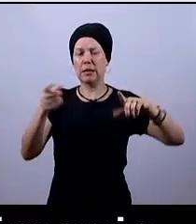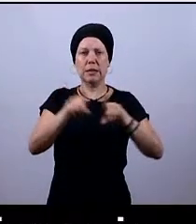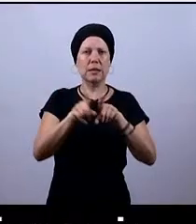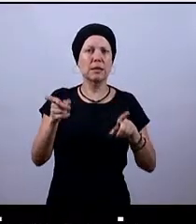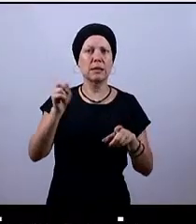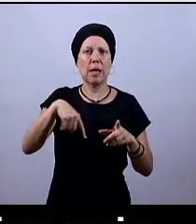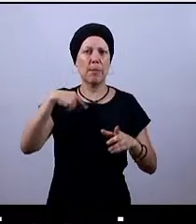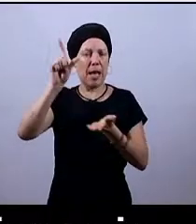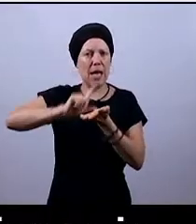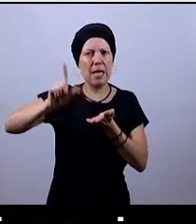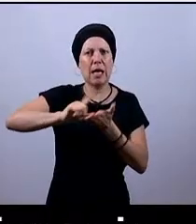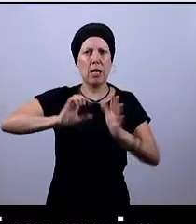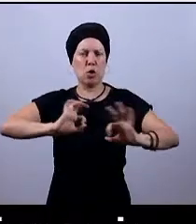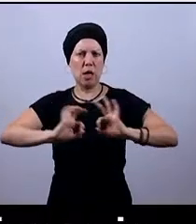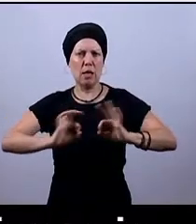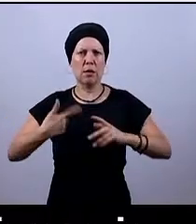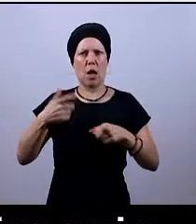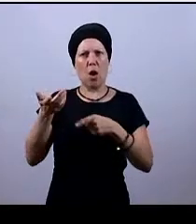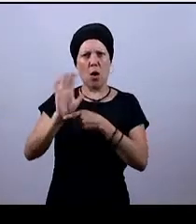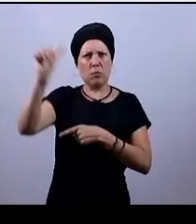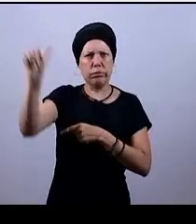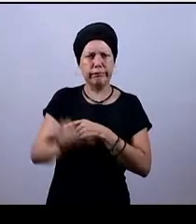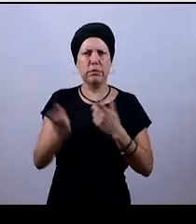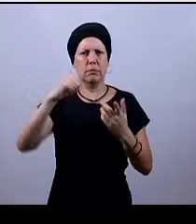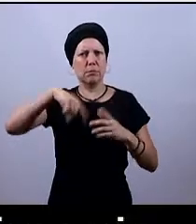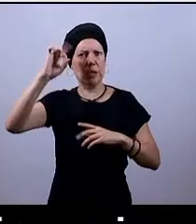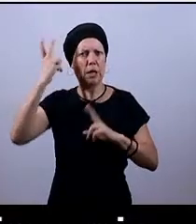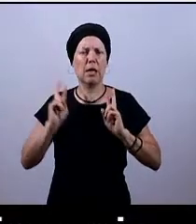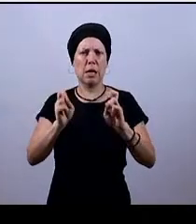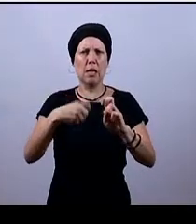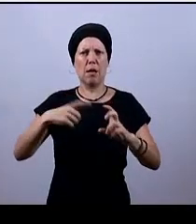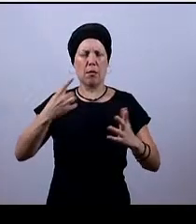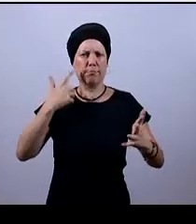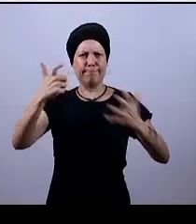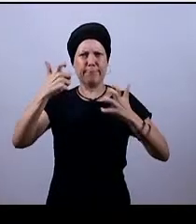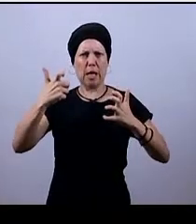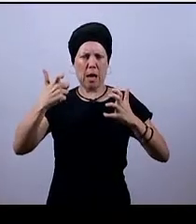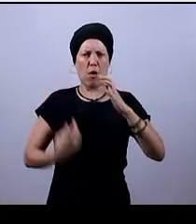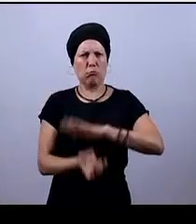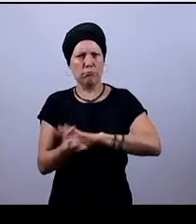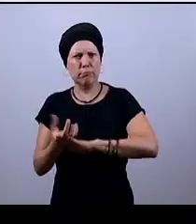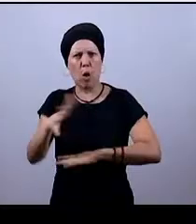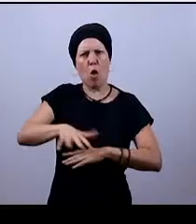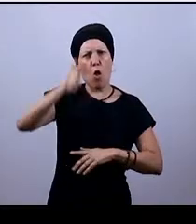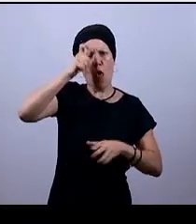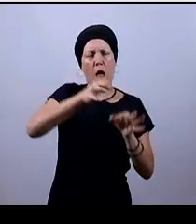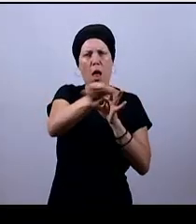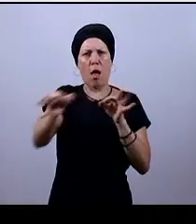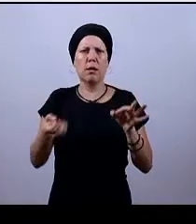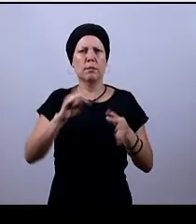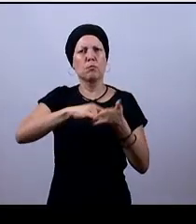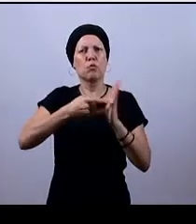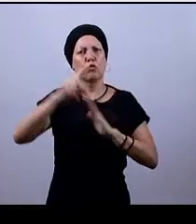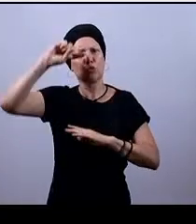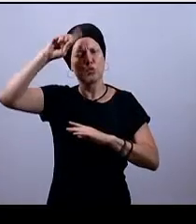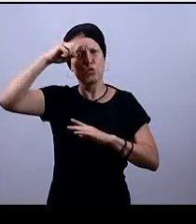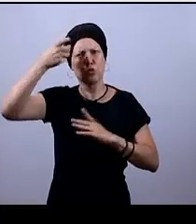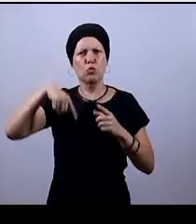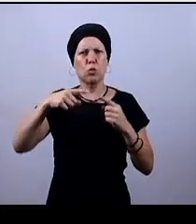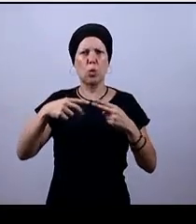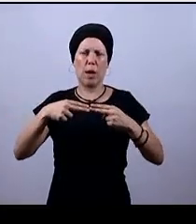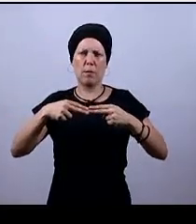teatrales y literarios, muestras cinematográficas, iniciativas de creación artística en entornos rurales y proyectos culturales